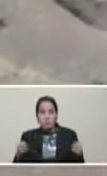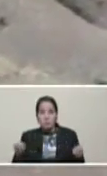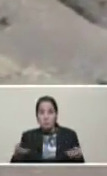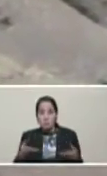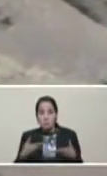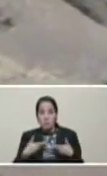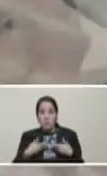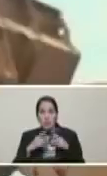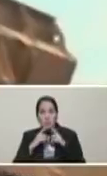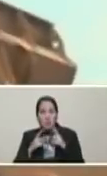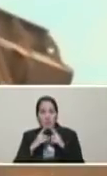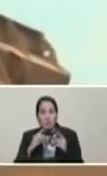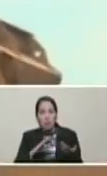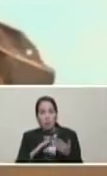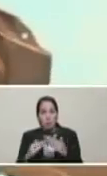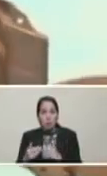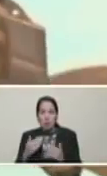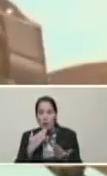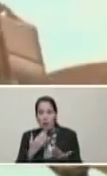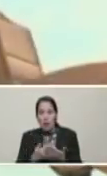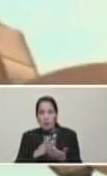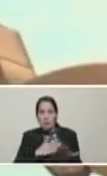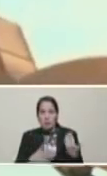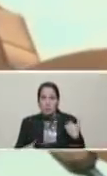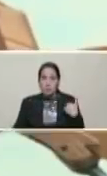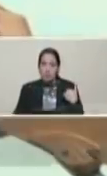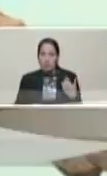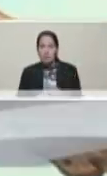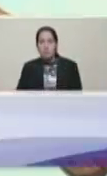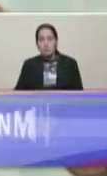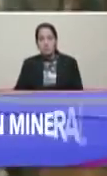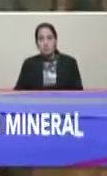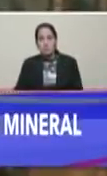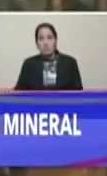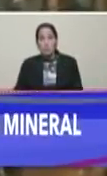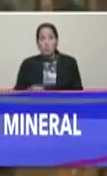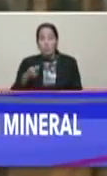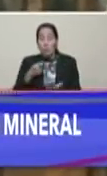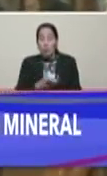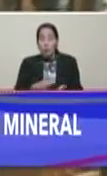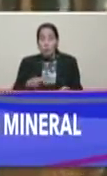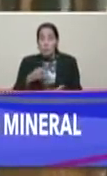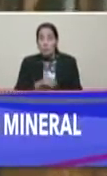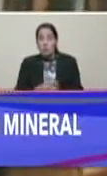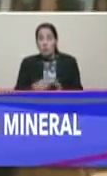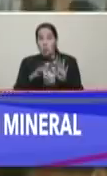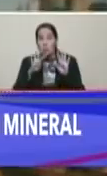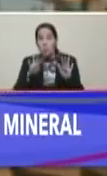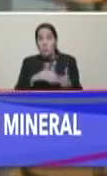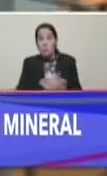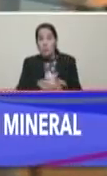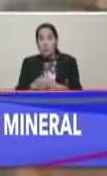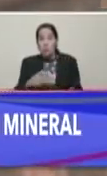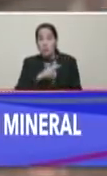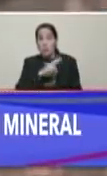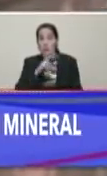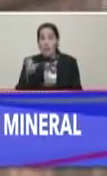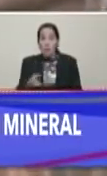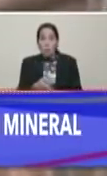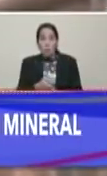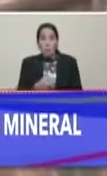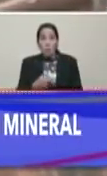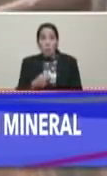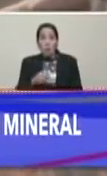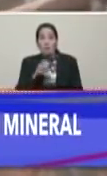comunidad presidente aquí una inversión de 9 millones de euros para exportar cerca de